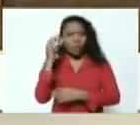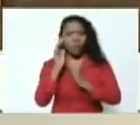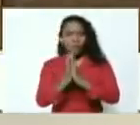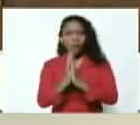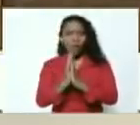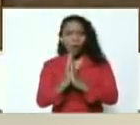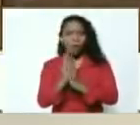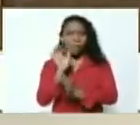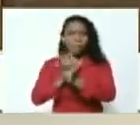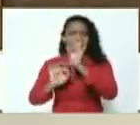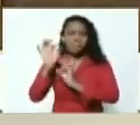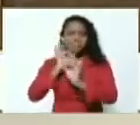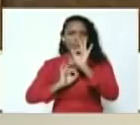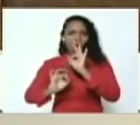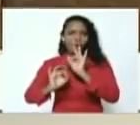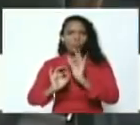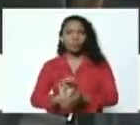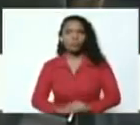favor.